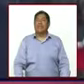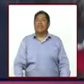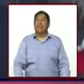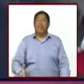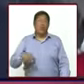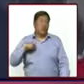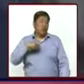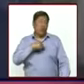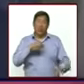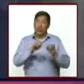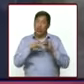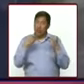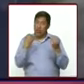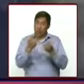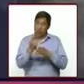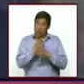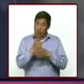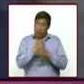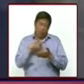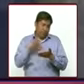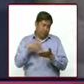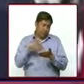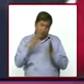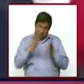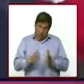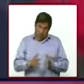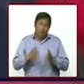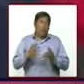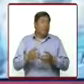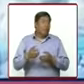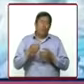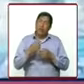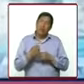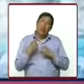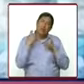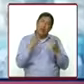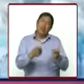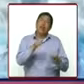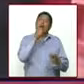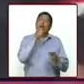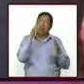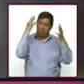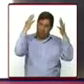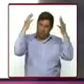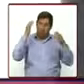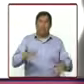Pues estamos dando nuestro granito de arena, ¿no?, con el agua que estamos aportando.